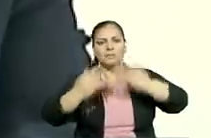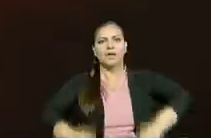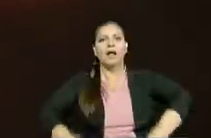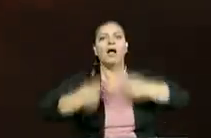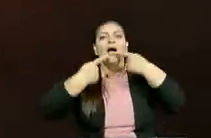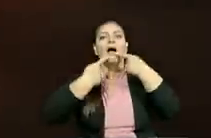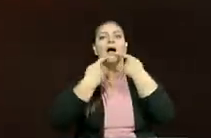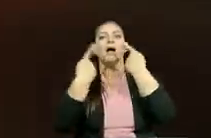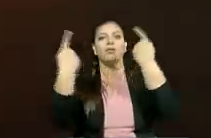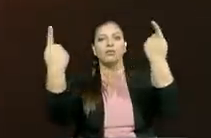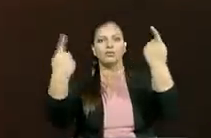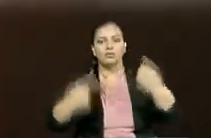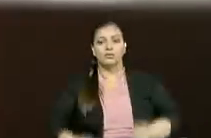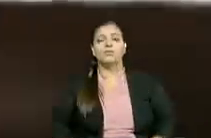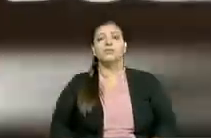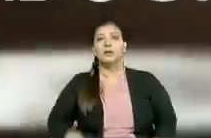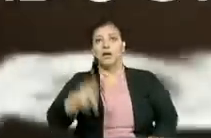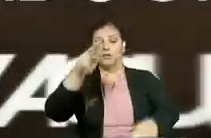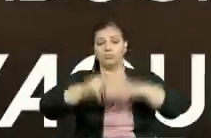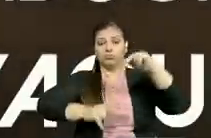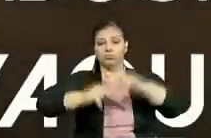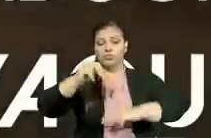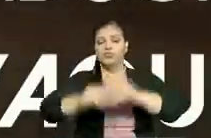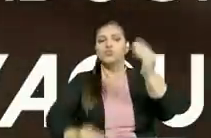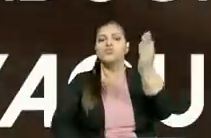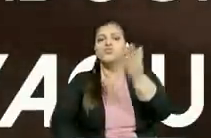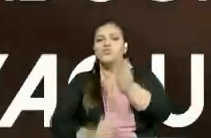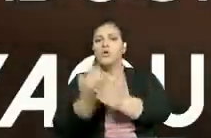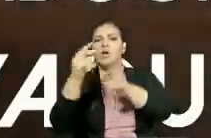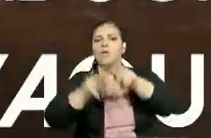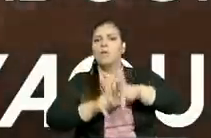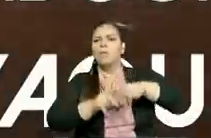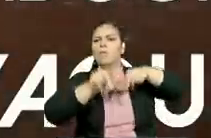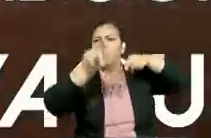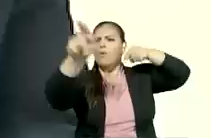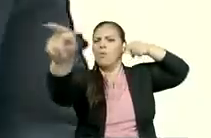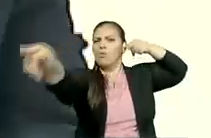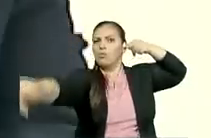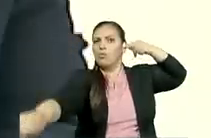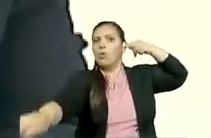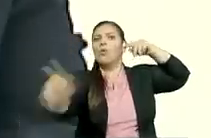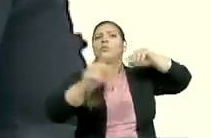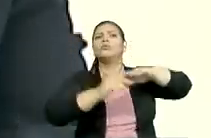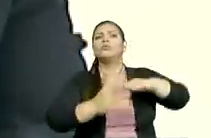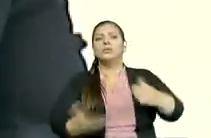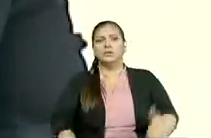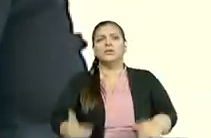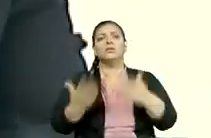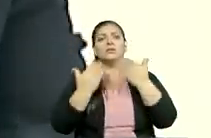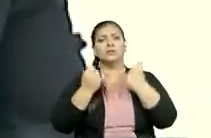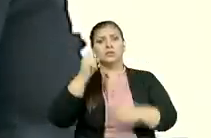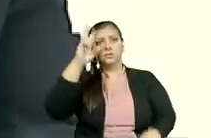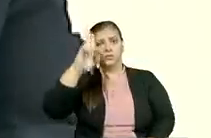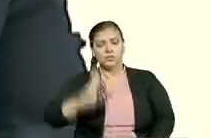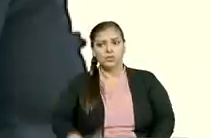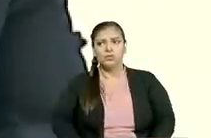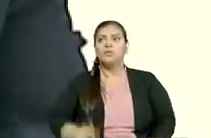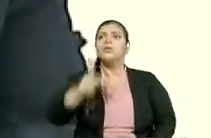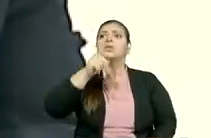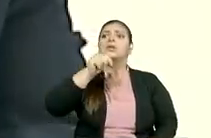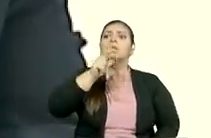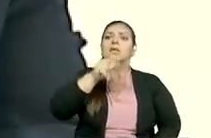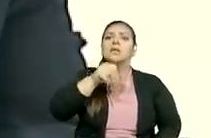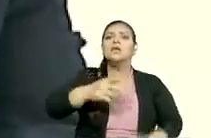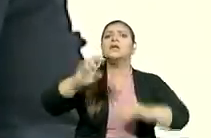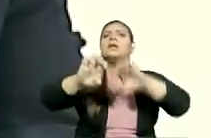públicos, el presidente Lenín Moreno ofició el lanzamiento del concurso público del proyecto Viaducto Sur Guayaquil. La convocatoria al